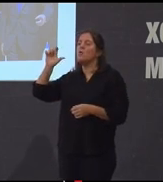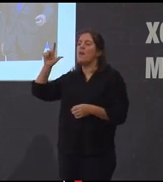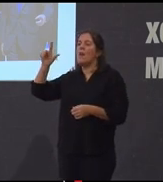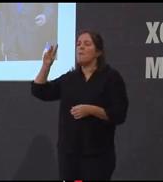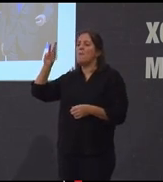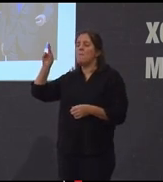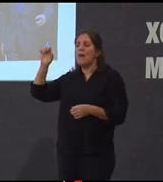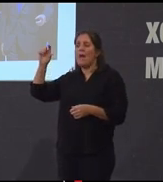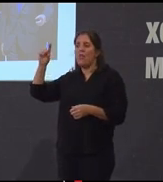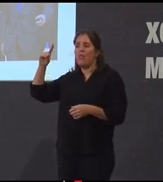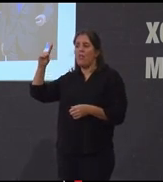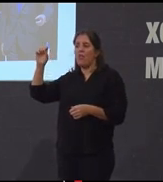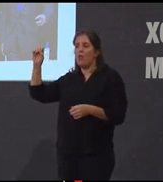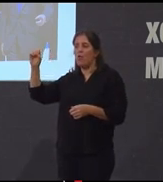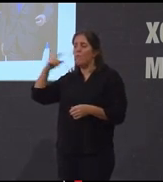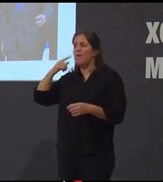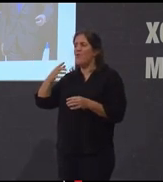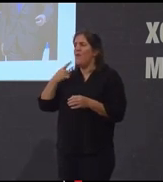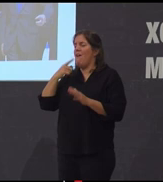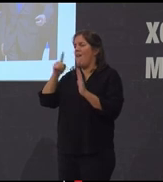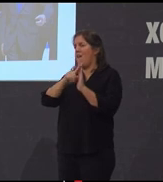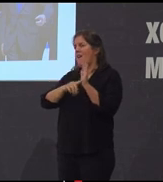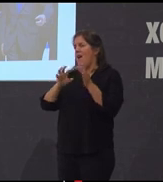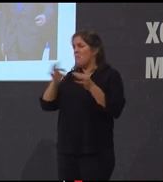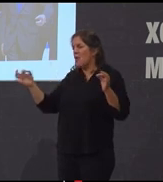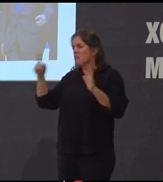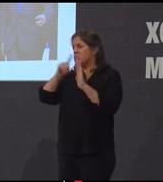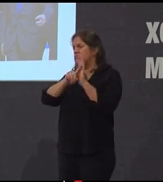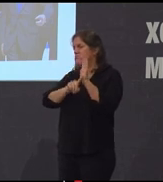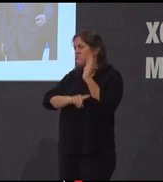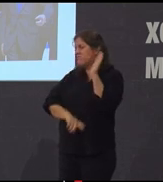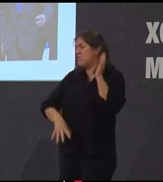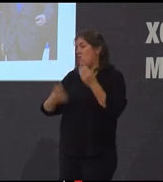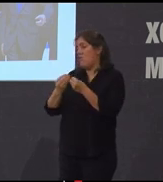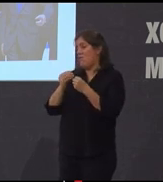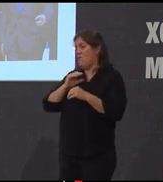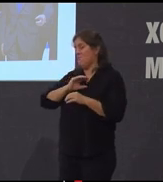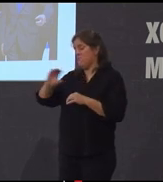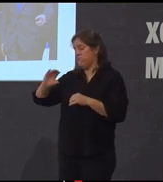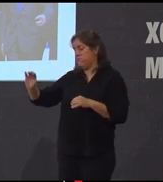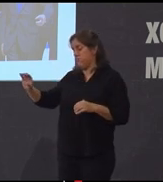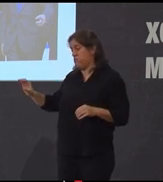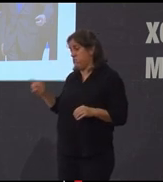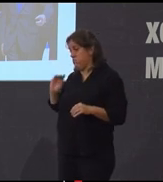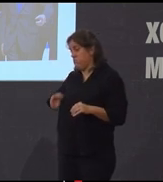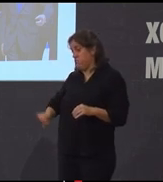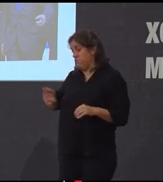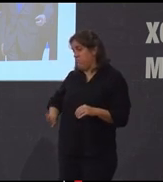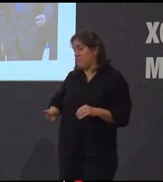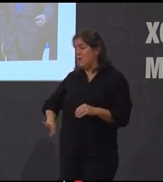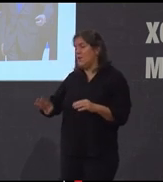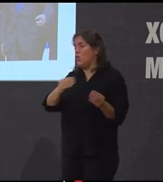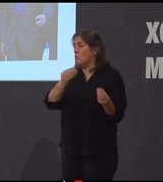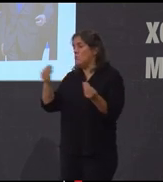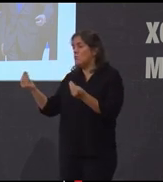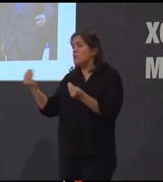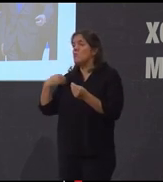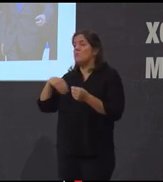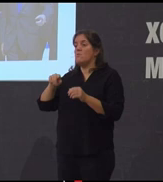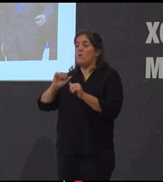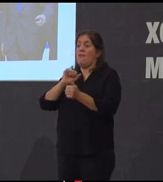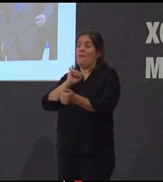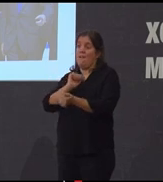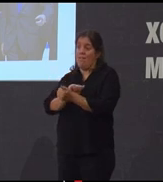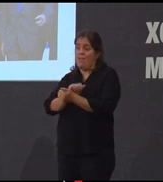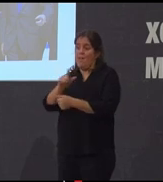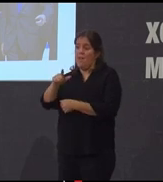bueno, a lista de amigos que se lucraron con él foi moi importante. Acabou na cadea Manuel Prado